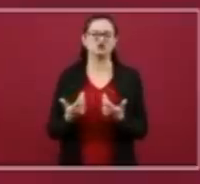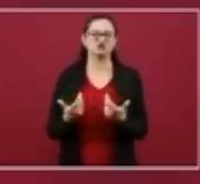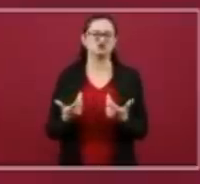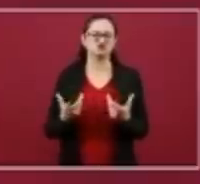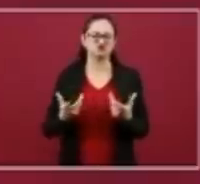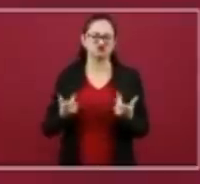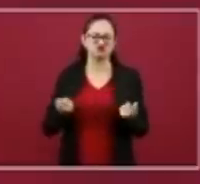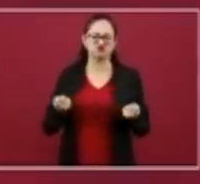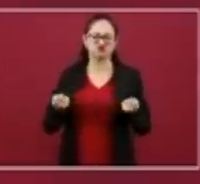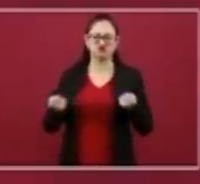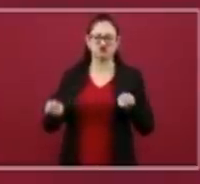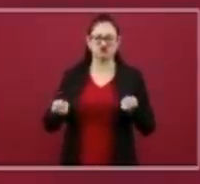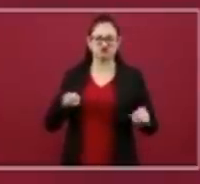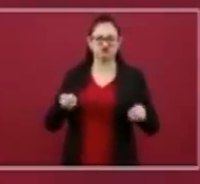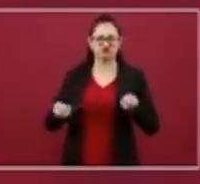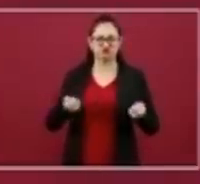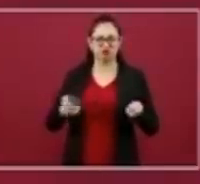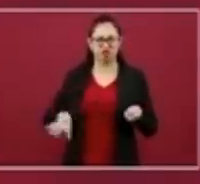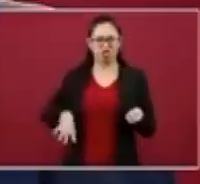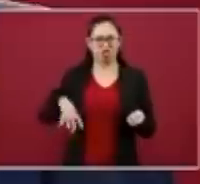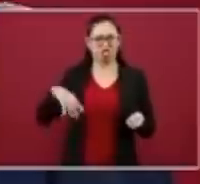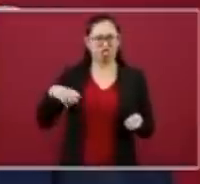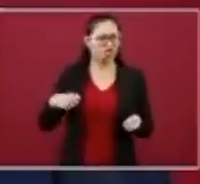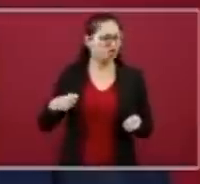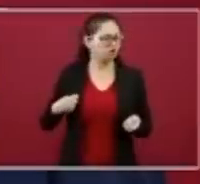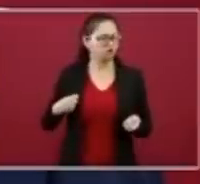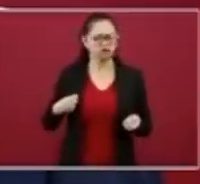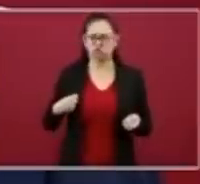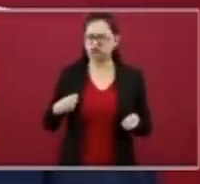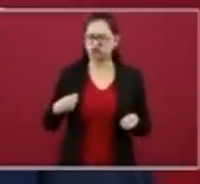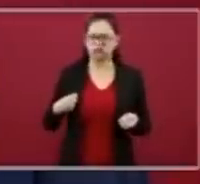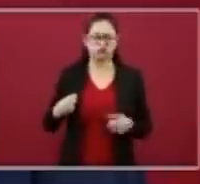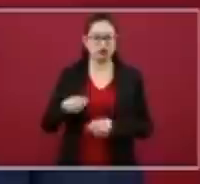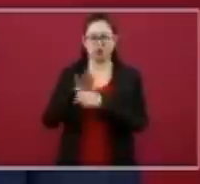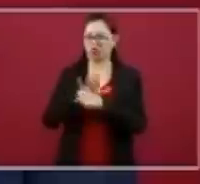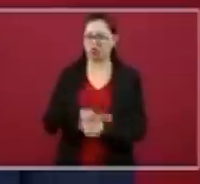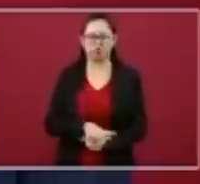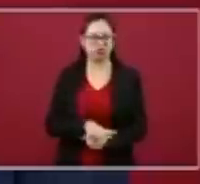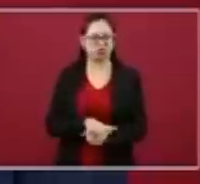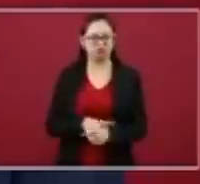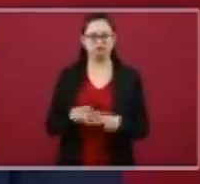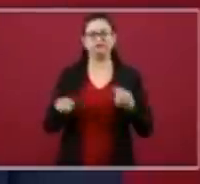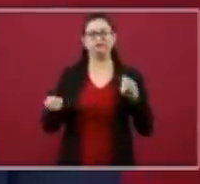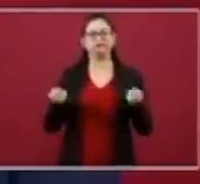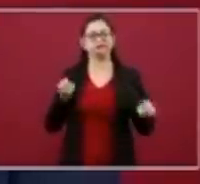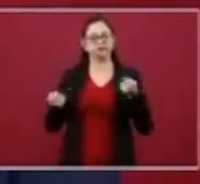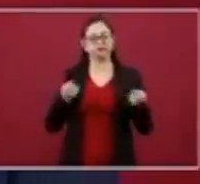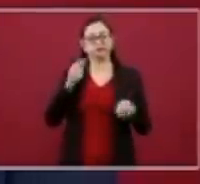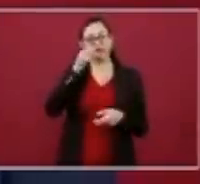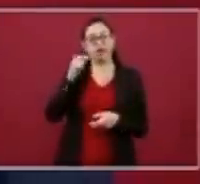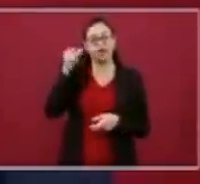moderado de la fuerza. Ayer en Monterrey hablé